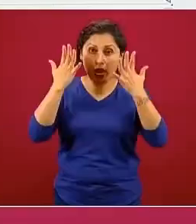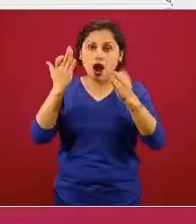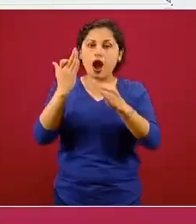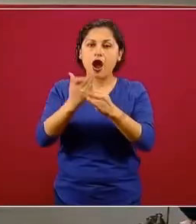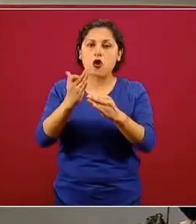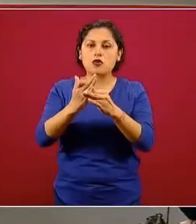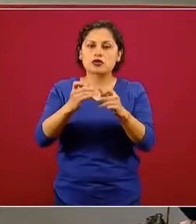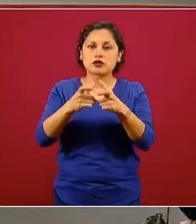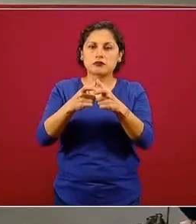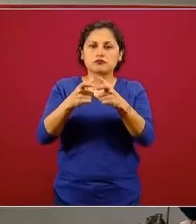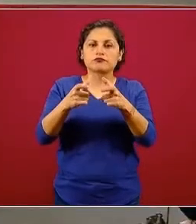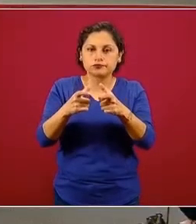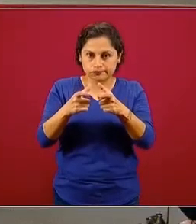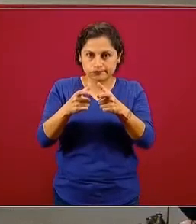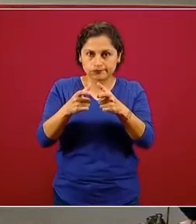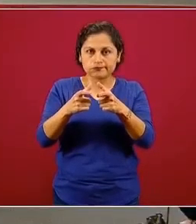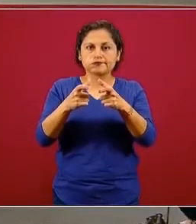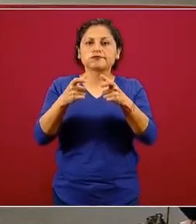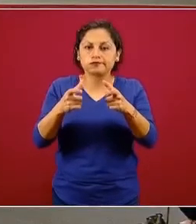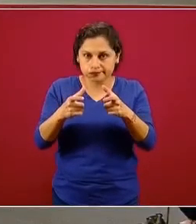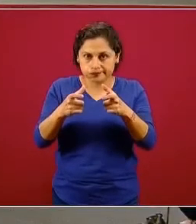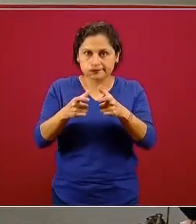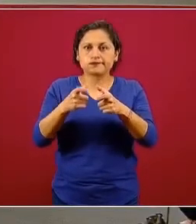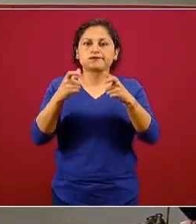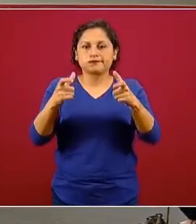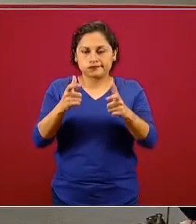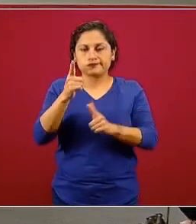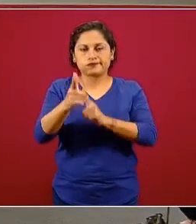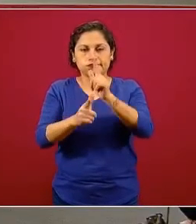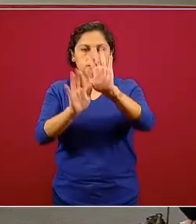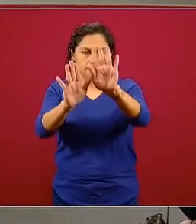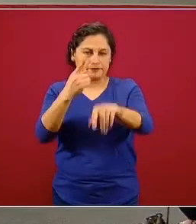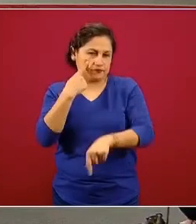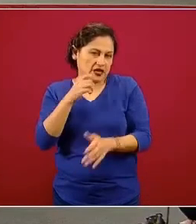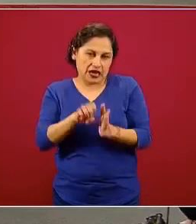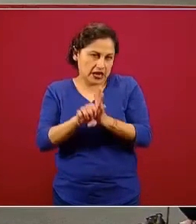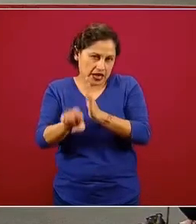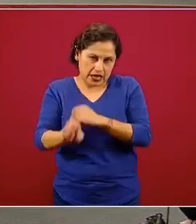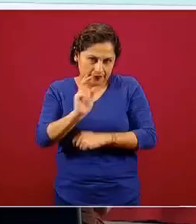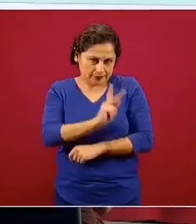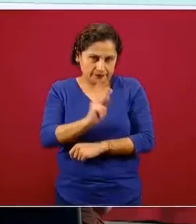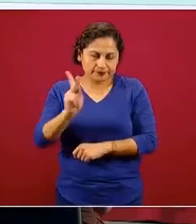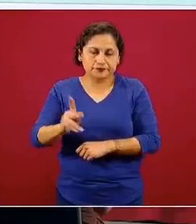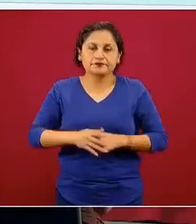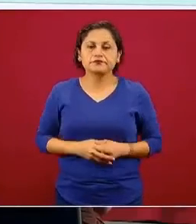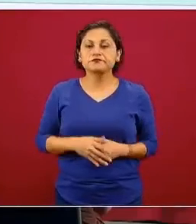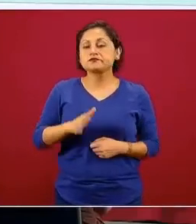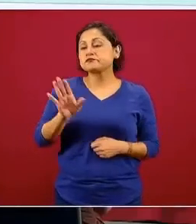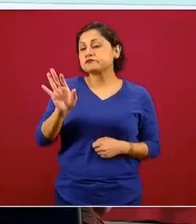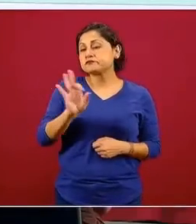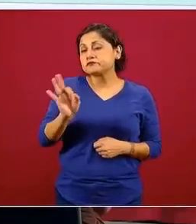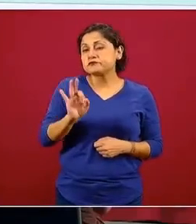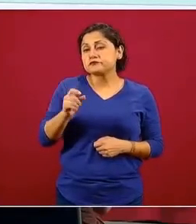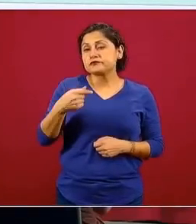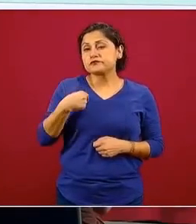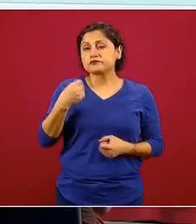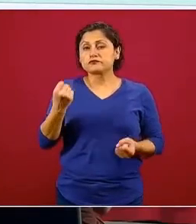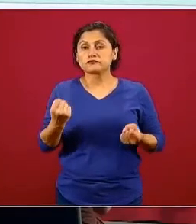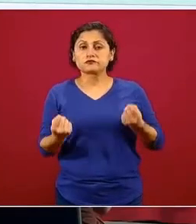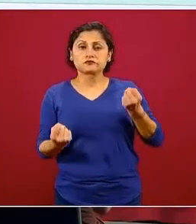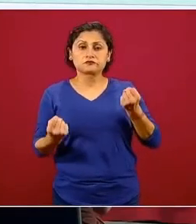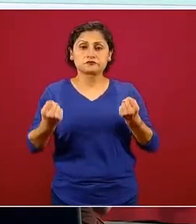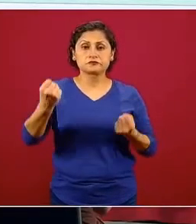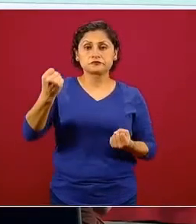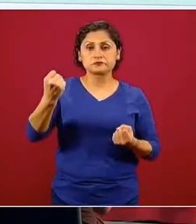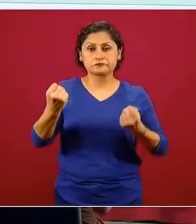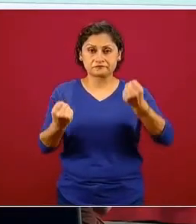analogía, si uno va en un transporte, en un auto, y se va acercando a una población, y